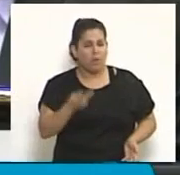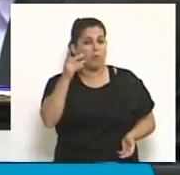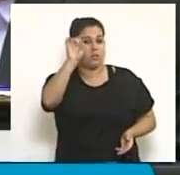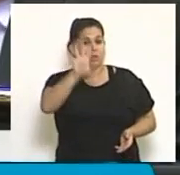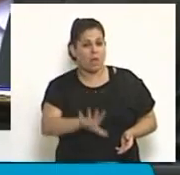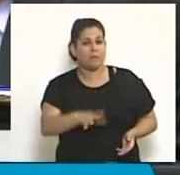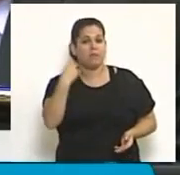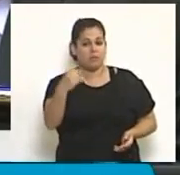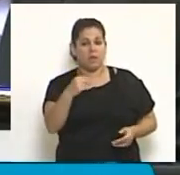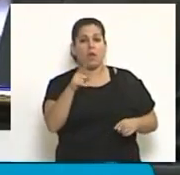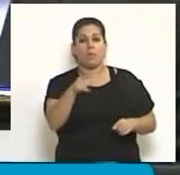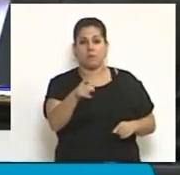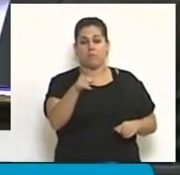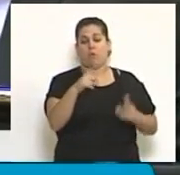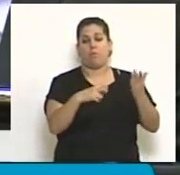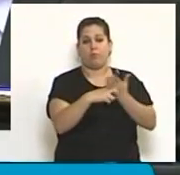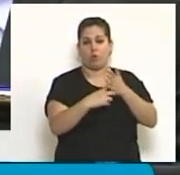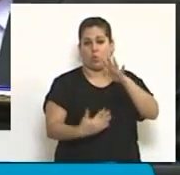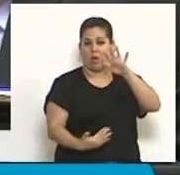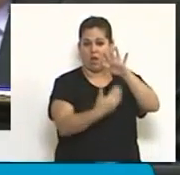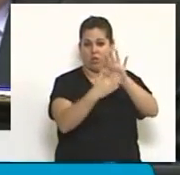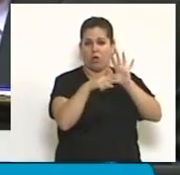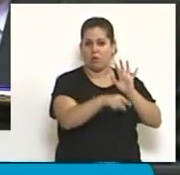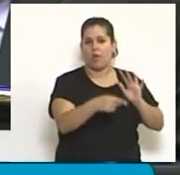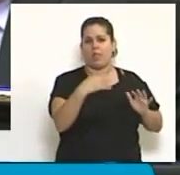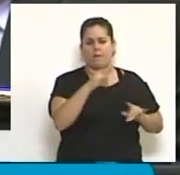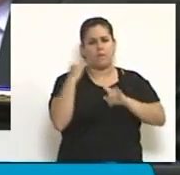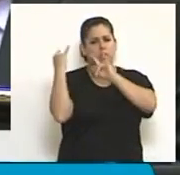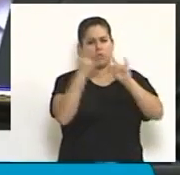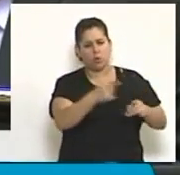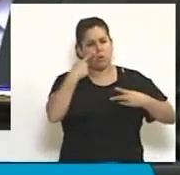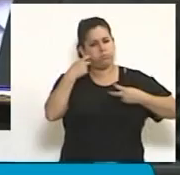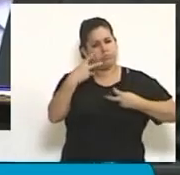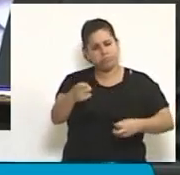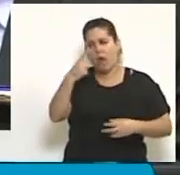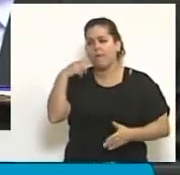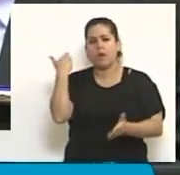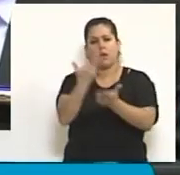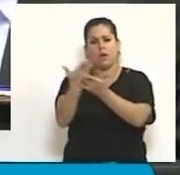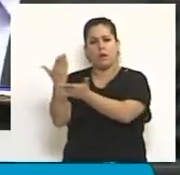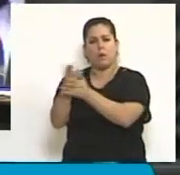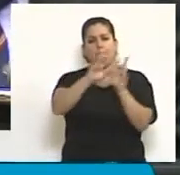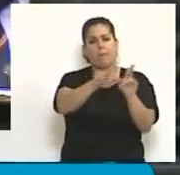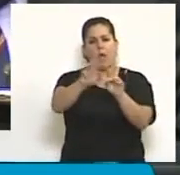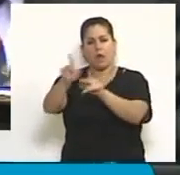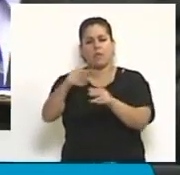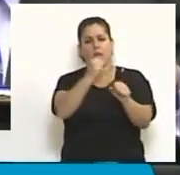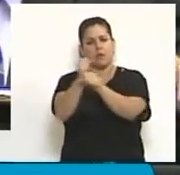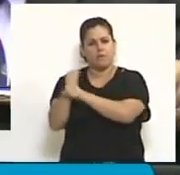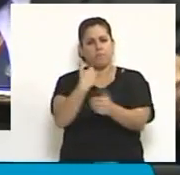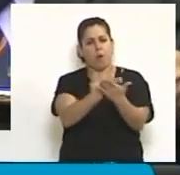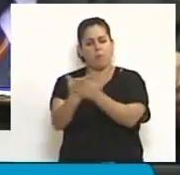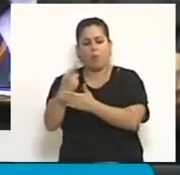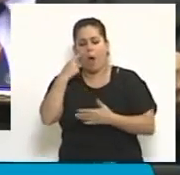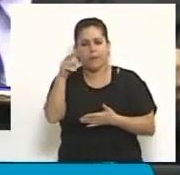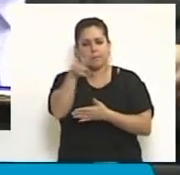será el Procurador General de la Nación quien evaluará las propuestas del plan de trabajo, así como la